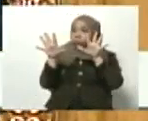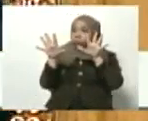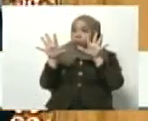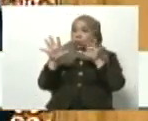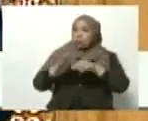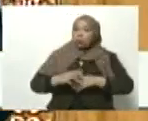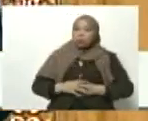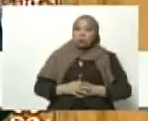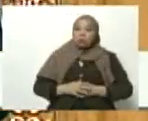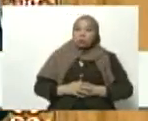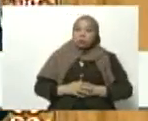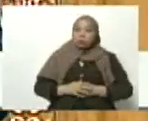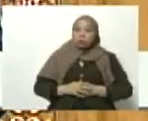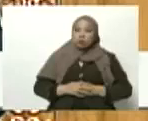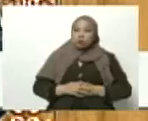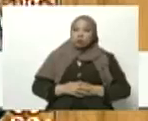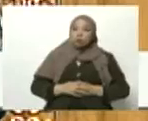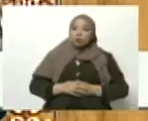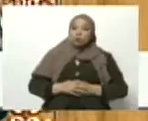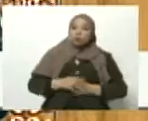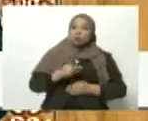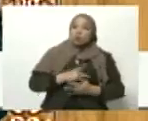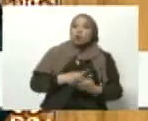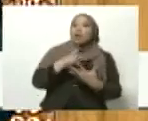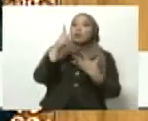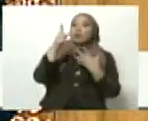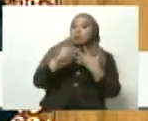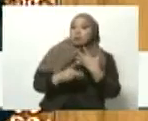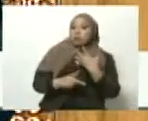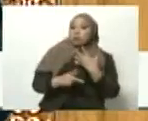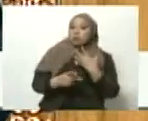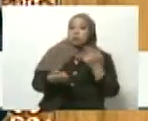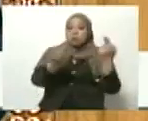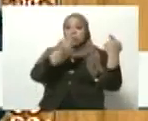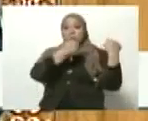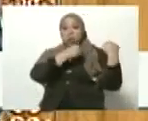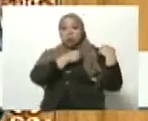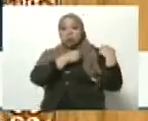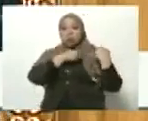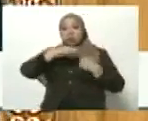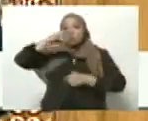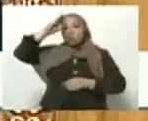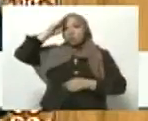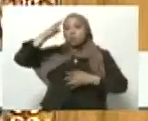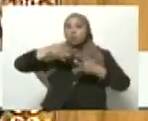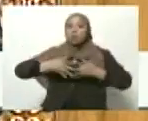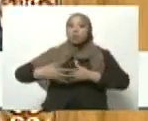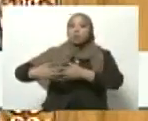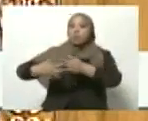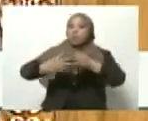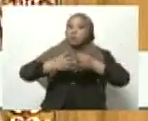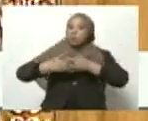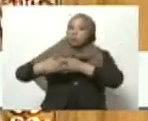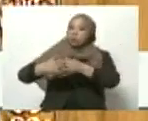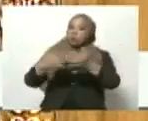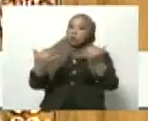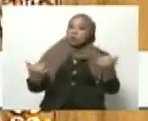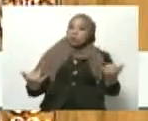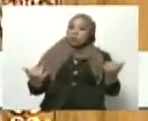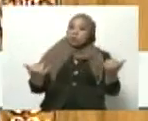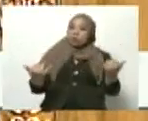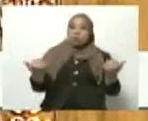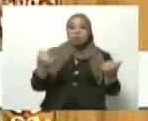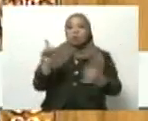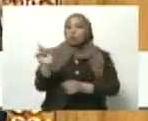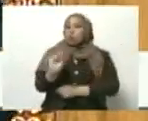el general Milley, Mark Milley, que es el jefe de Estado Mayor de las Fuerzas Armadas de Estados Unidos, que todavía hoy está en ese puesto, él dijo,